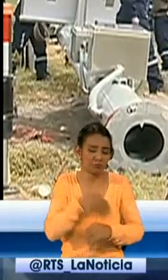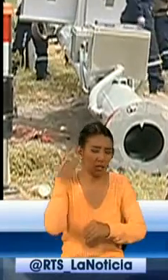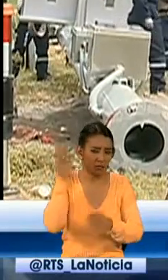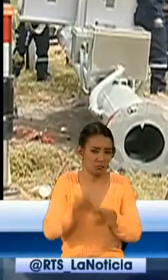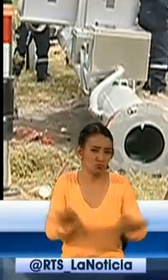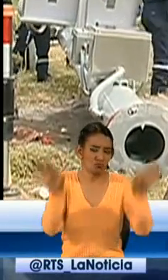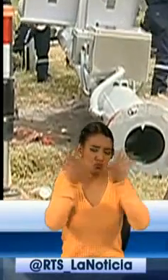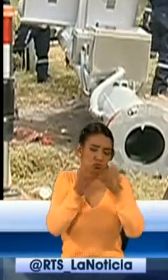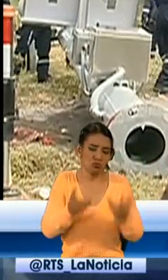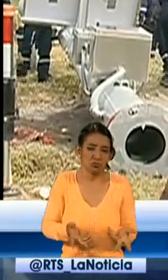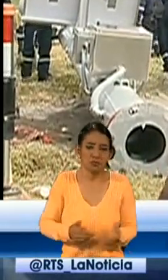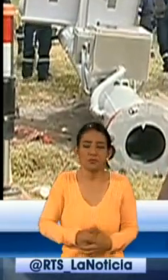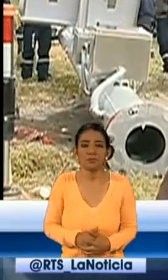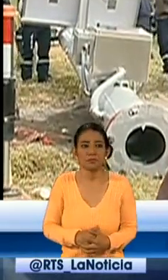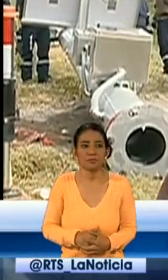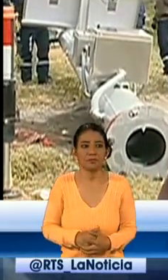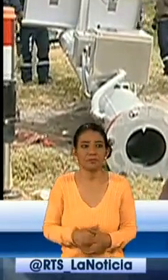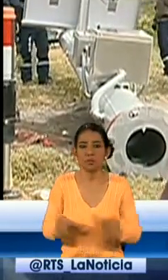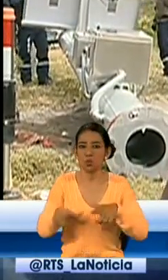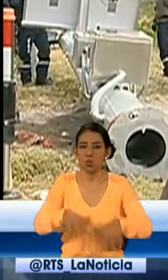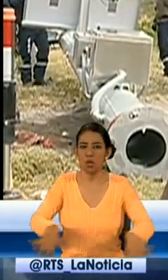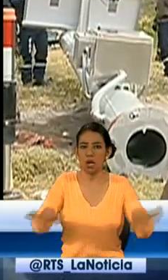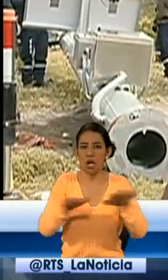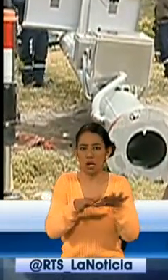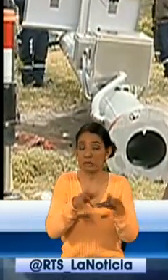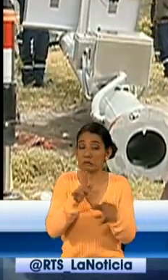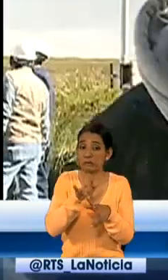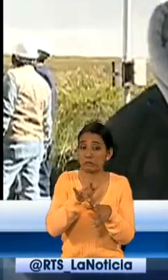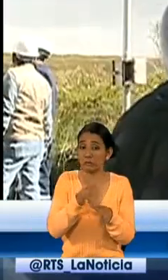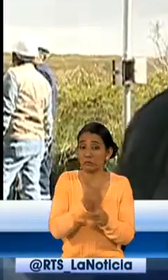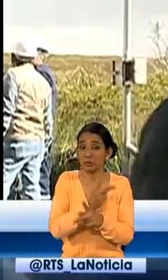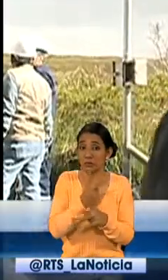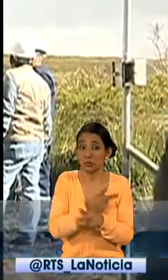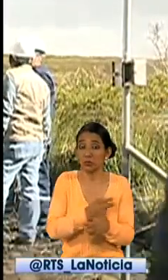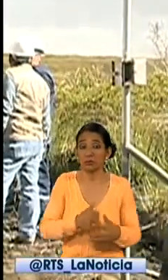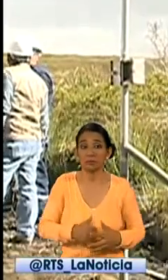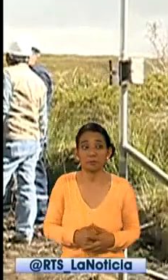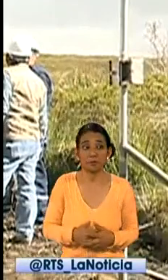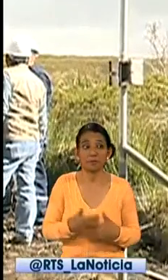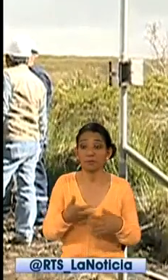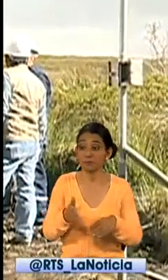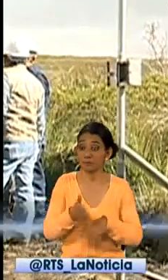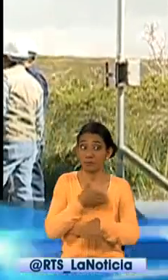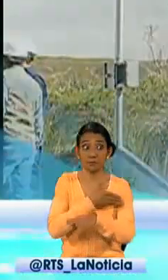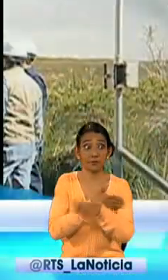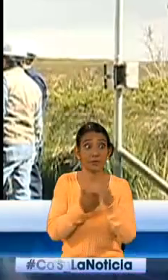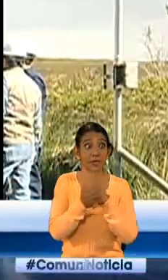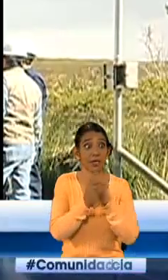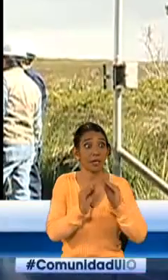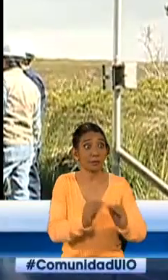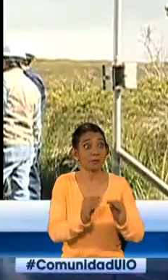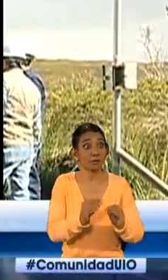Aquí en este lugar de riesgo que nos encontramos. Sí, ya estaban dando capacitaciones sobre